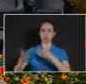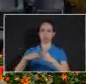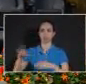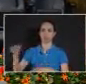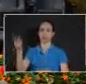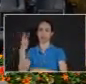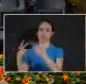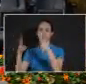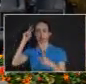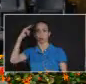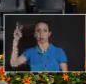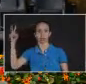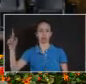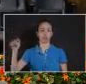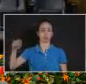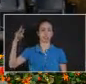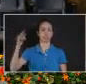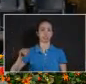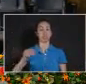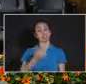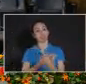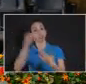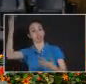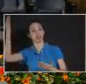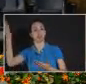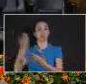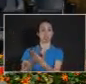vuelven a llevar y se lo traen y dice, como que fuera yo.